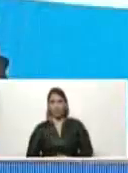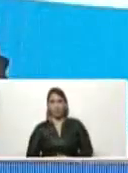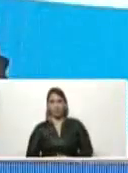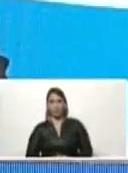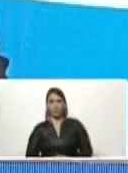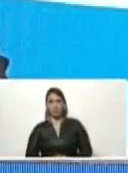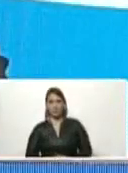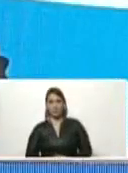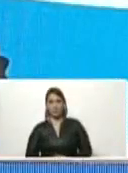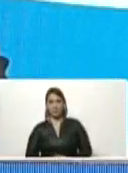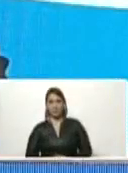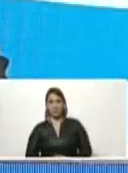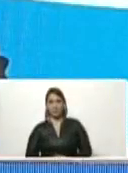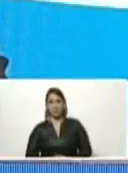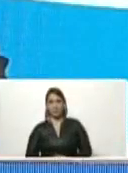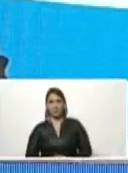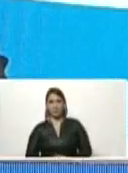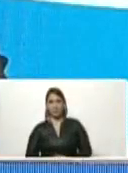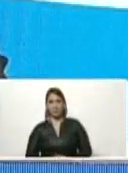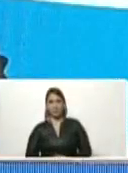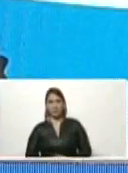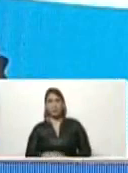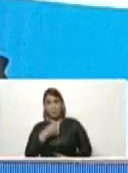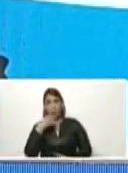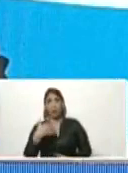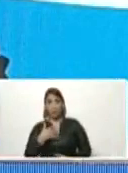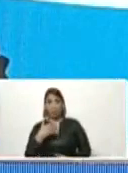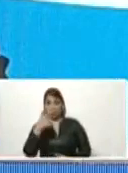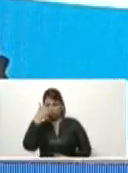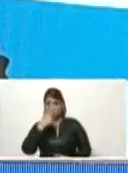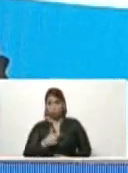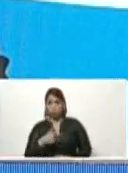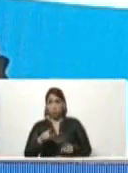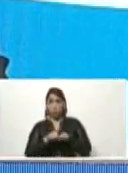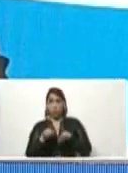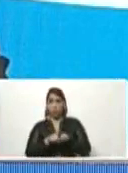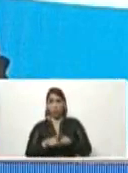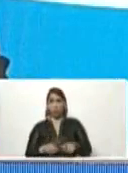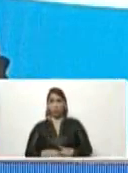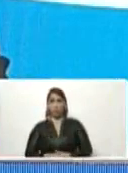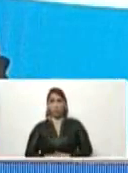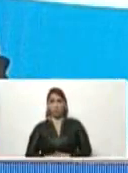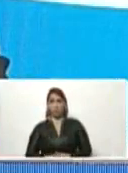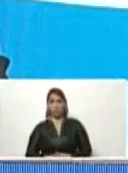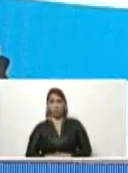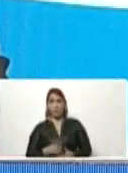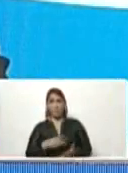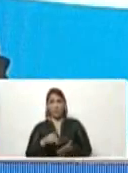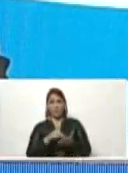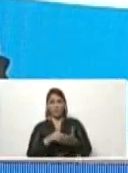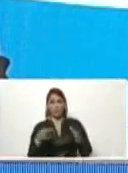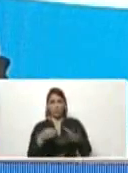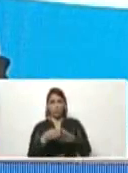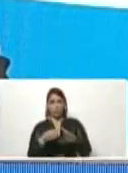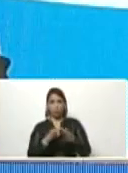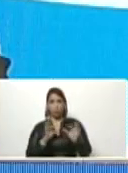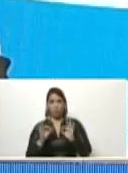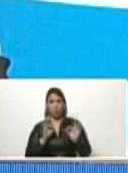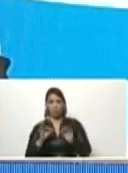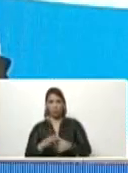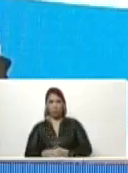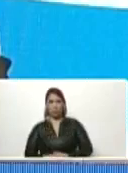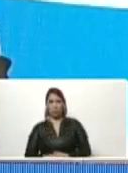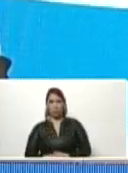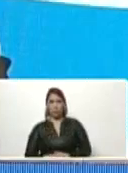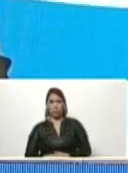Oye, qué buena representación tienes. ¿Tú participas de algún grupo de teatro?